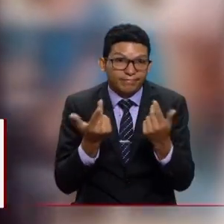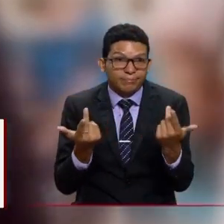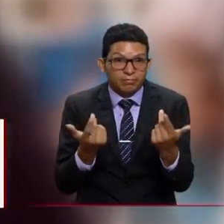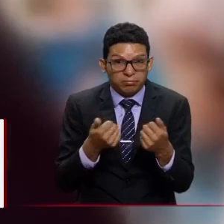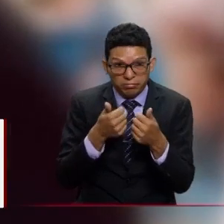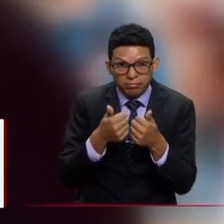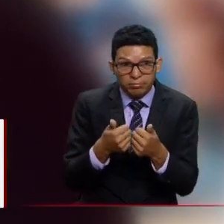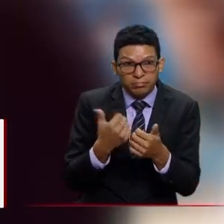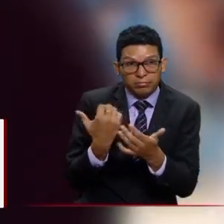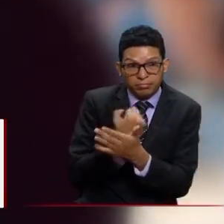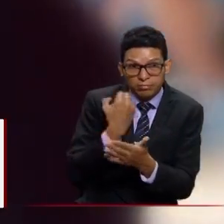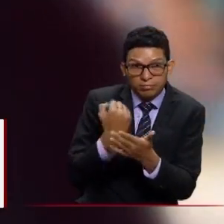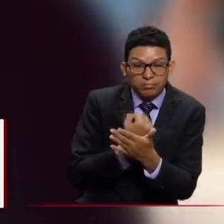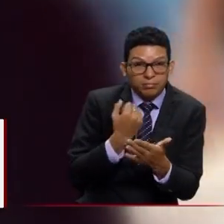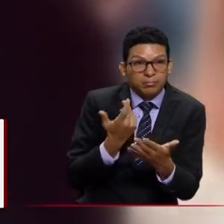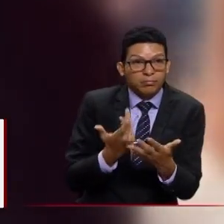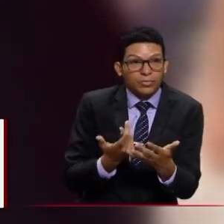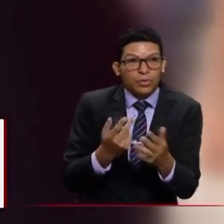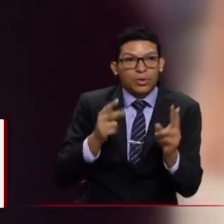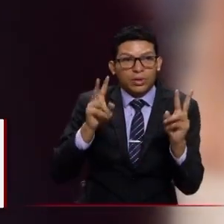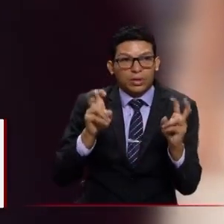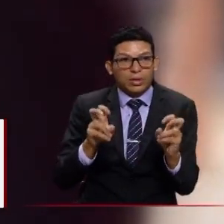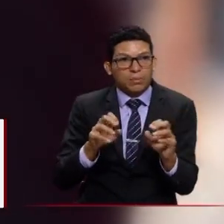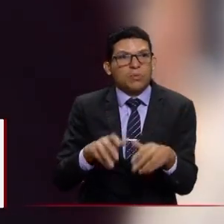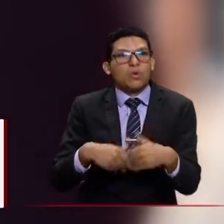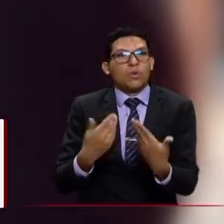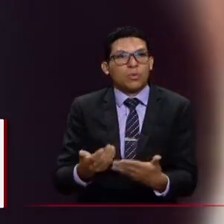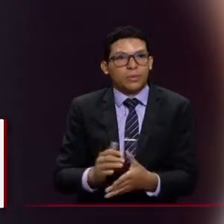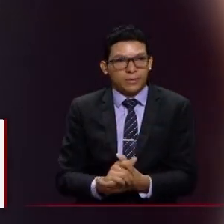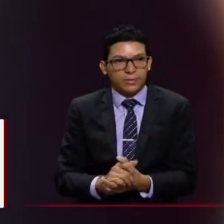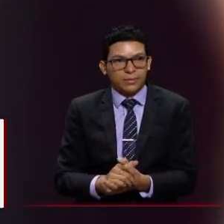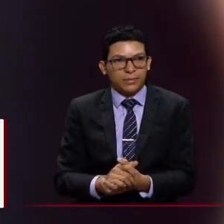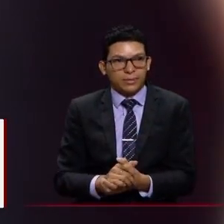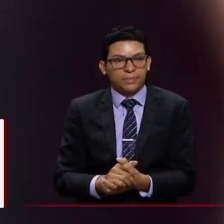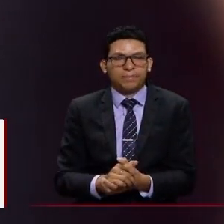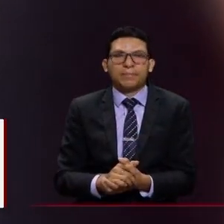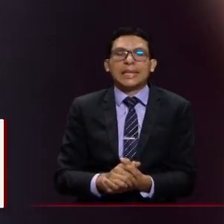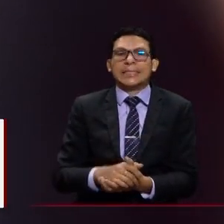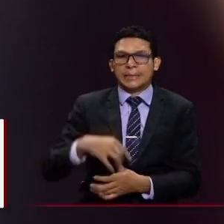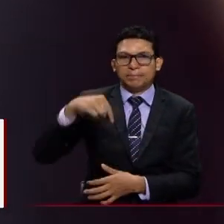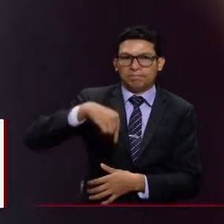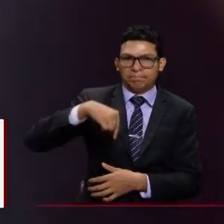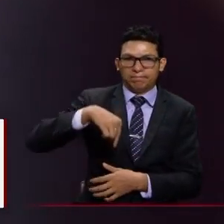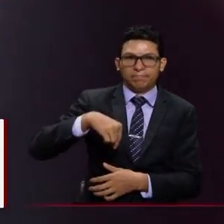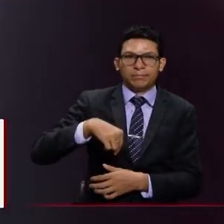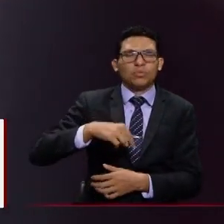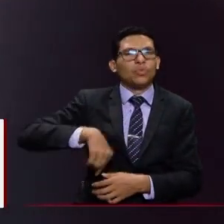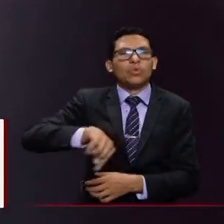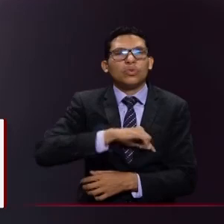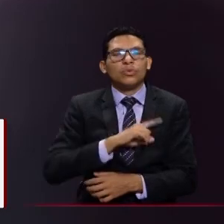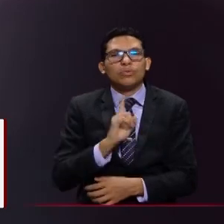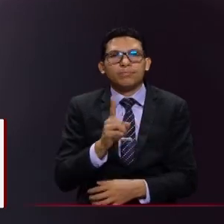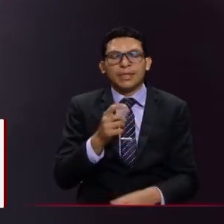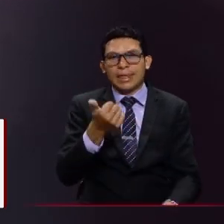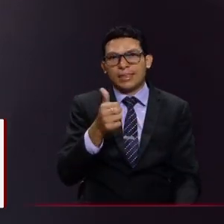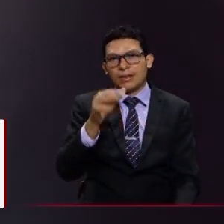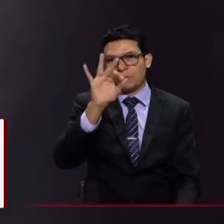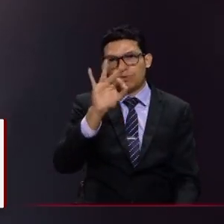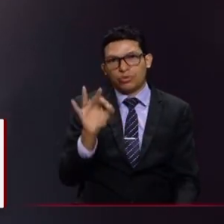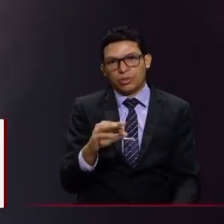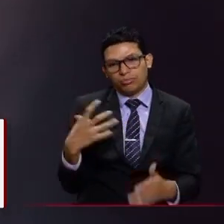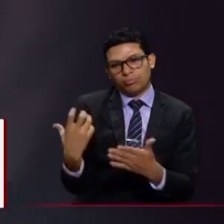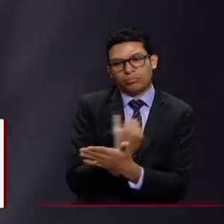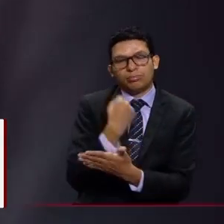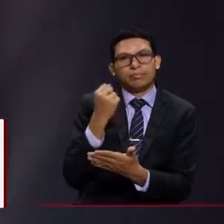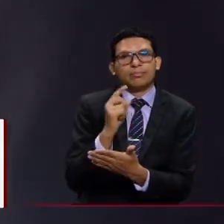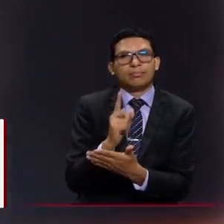ido? ¿Si han recolectado? ¿Cómo está el tema ya en este momento, el manejo de plata? Sí, en este momento tenemos el 10% recolectado